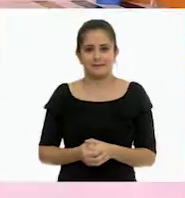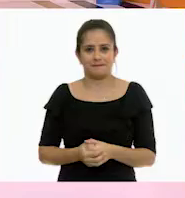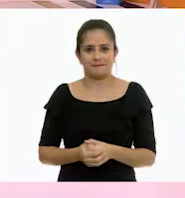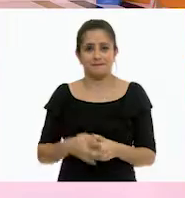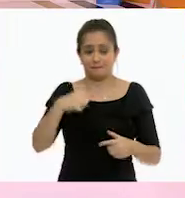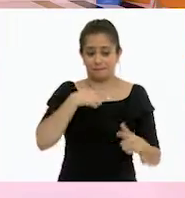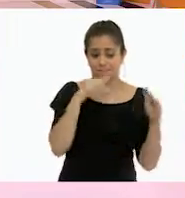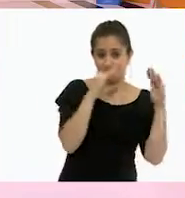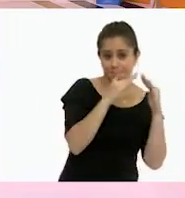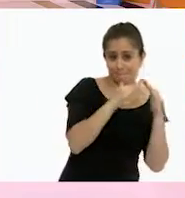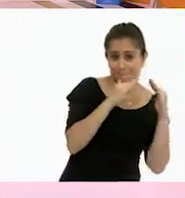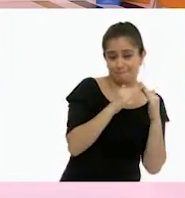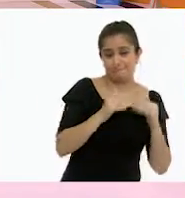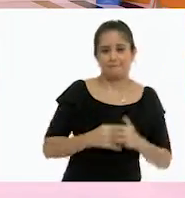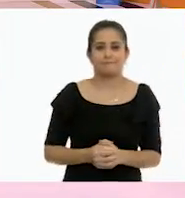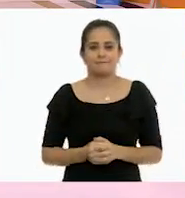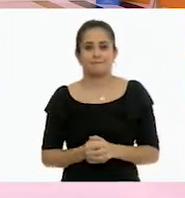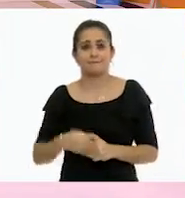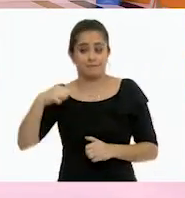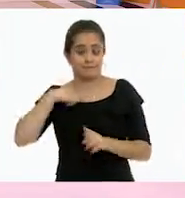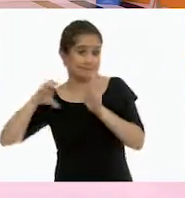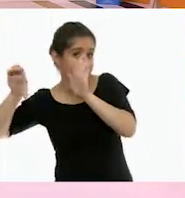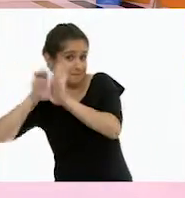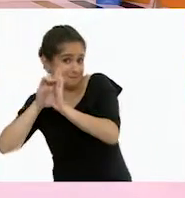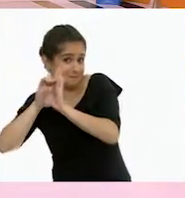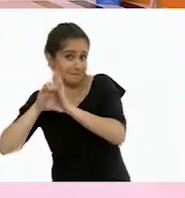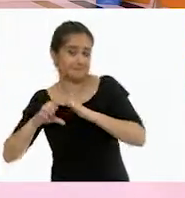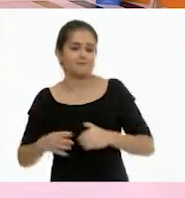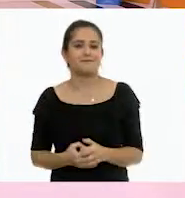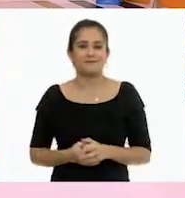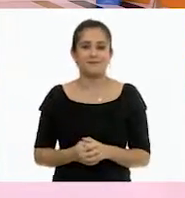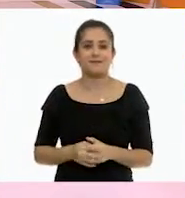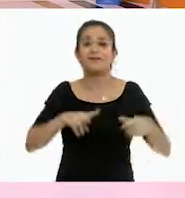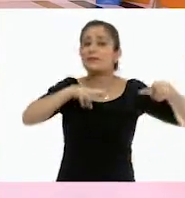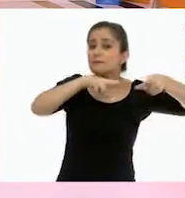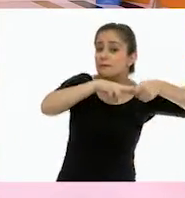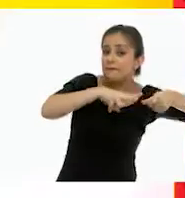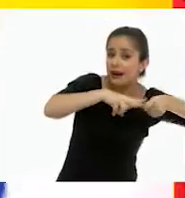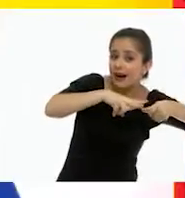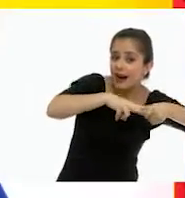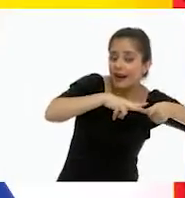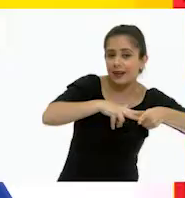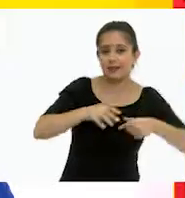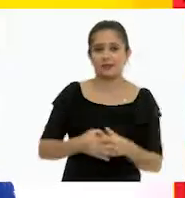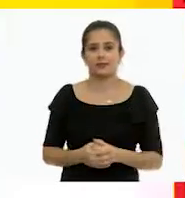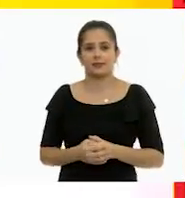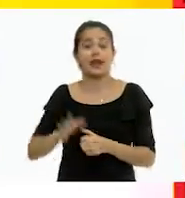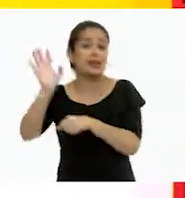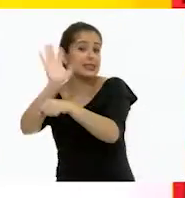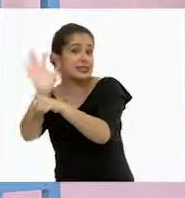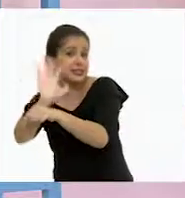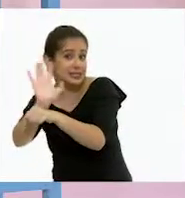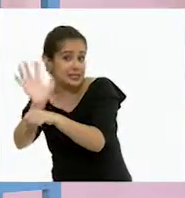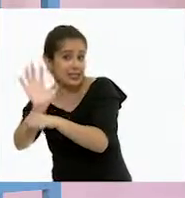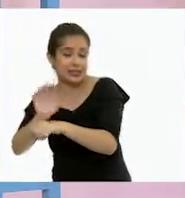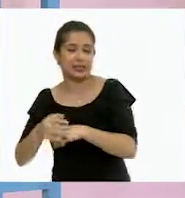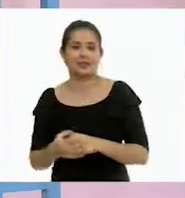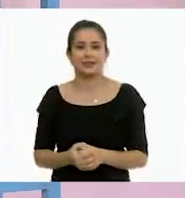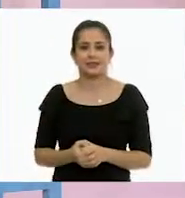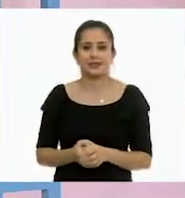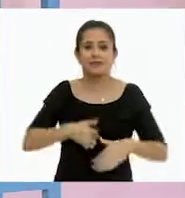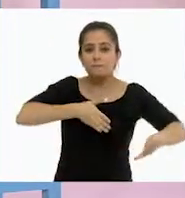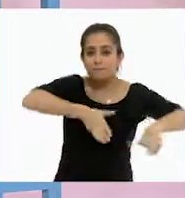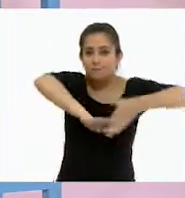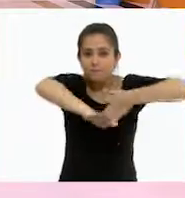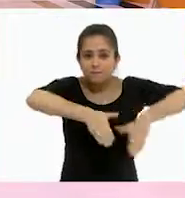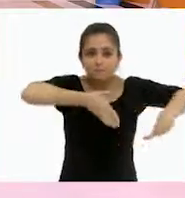Mi casa. Mi cuarto. El parque. El cine. Pista de